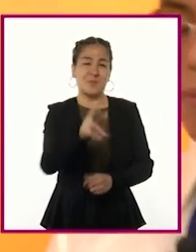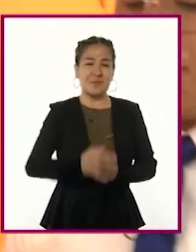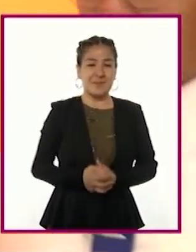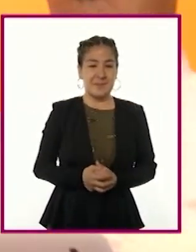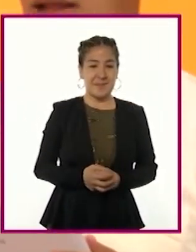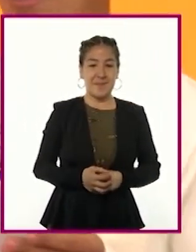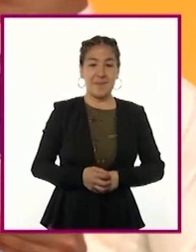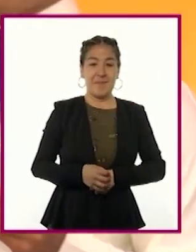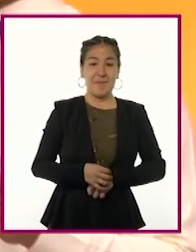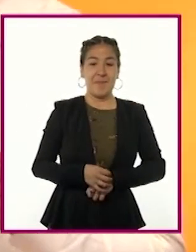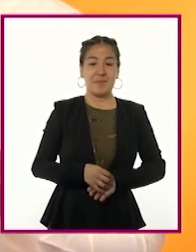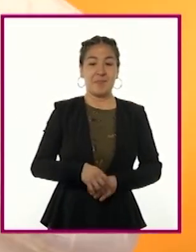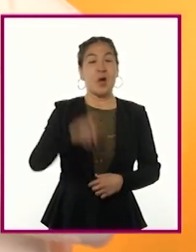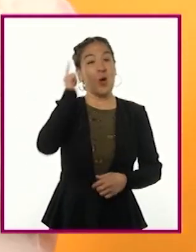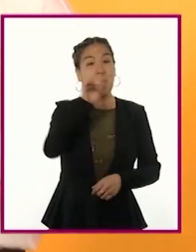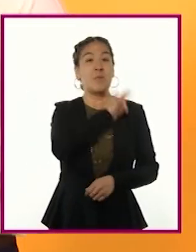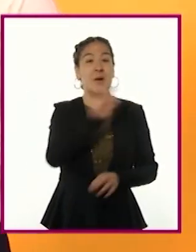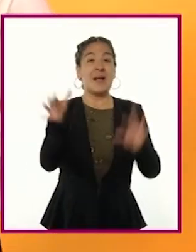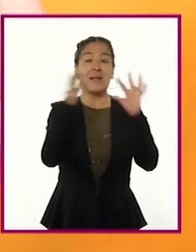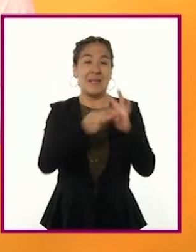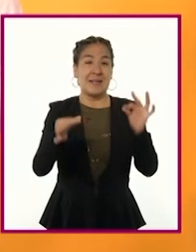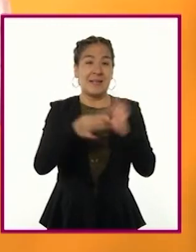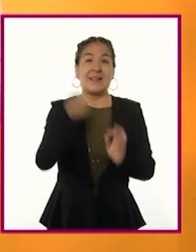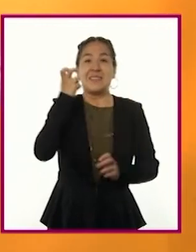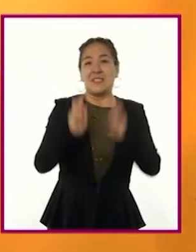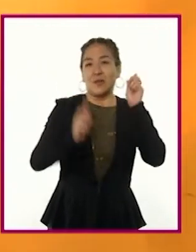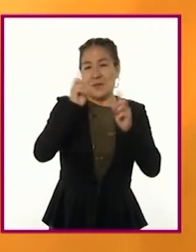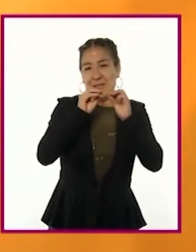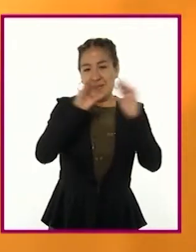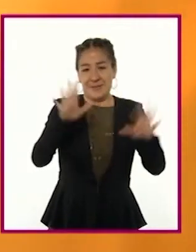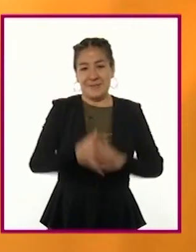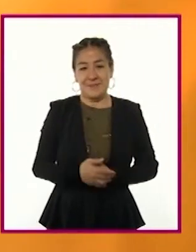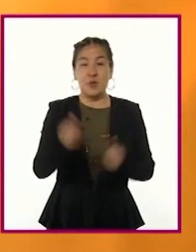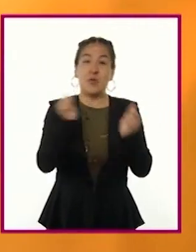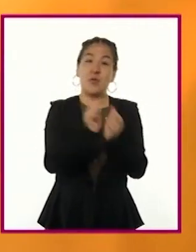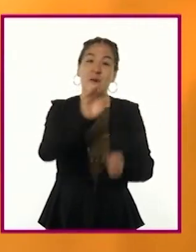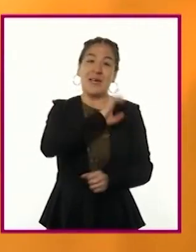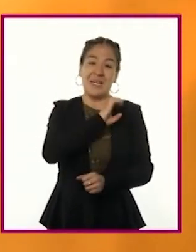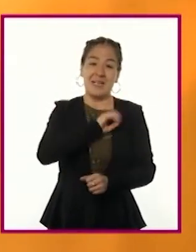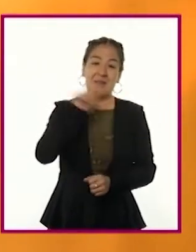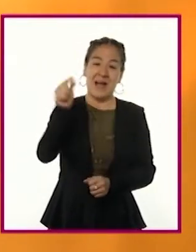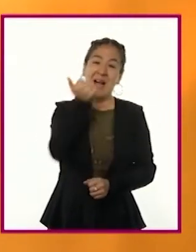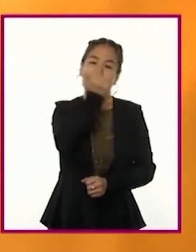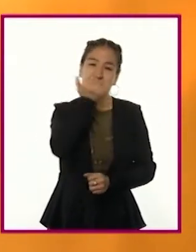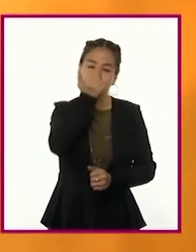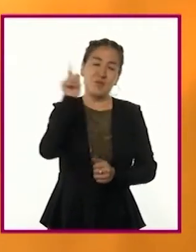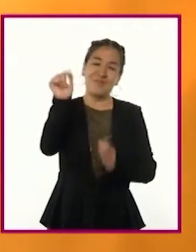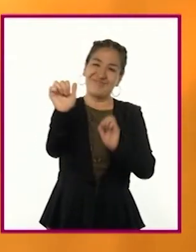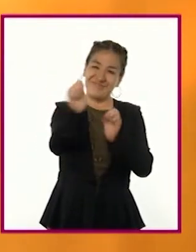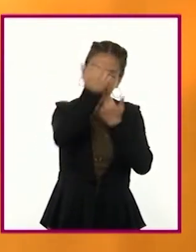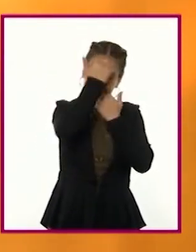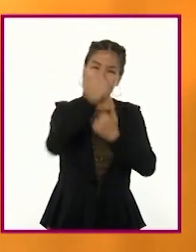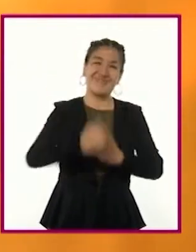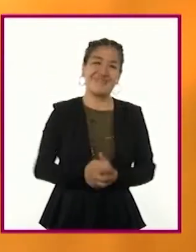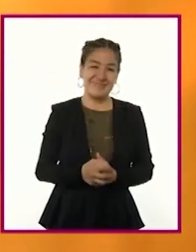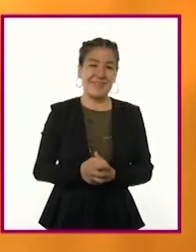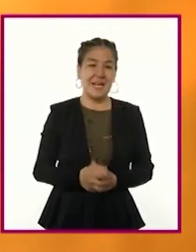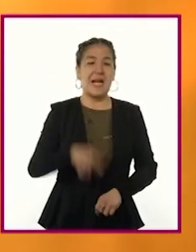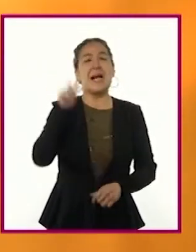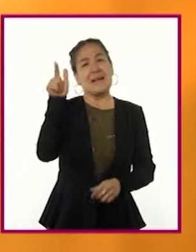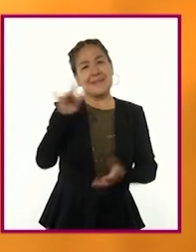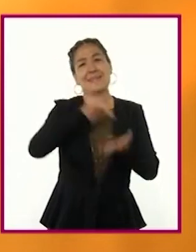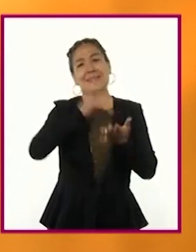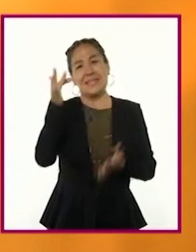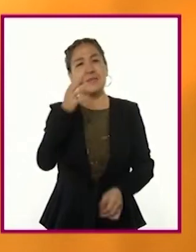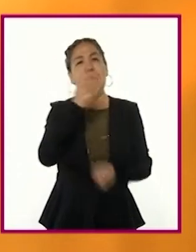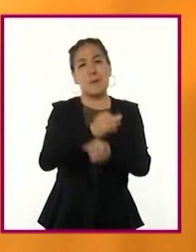Y ojalá puedan aclarar mis dudas. Con estimación, un alumno arrepentido. Agradecemos que te hayas